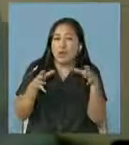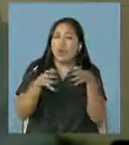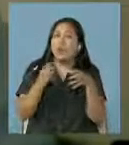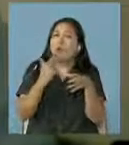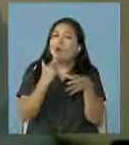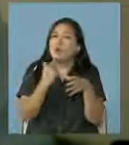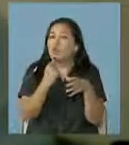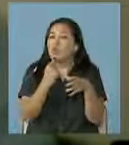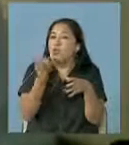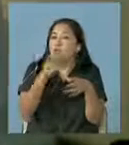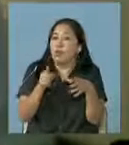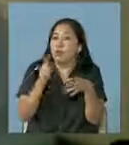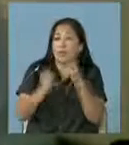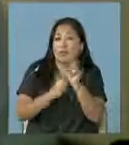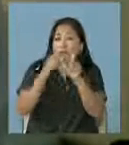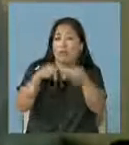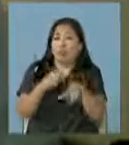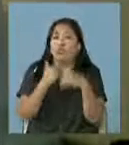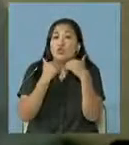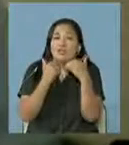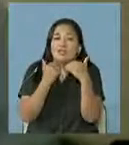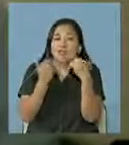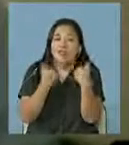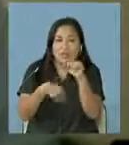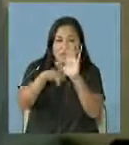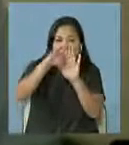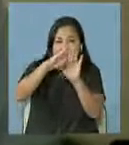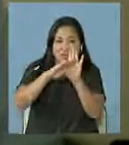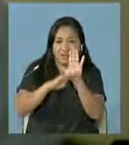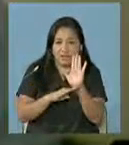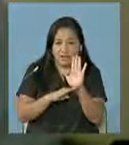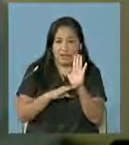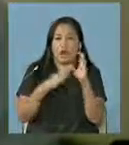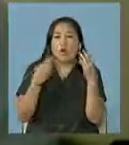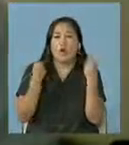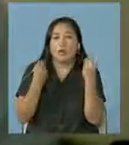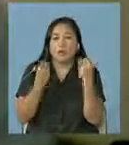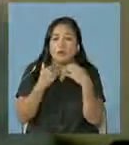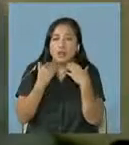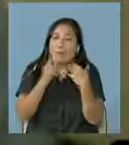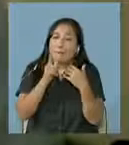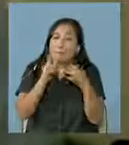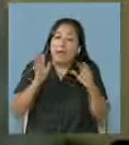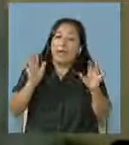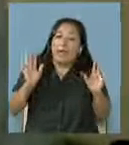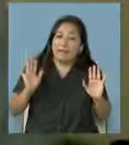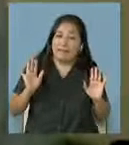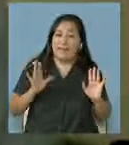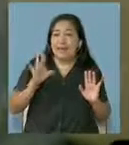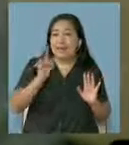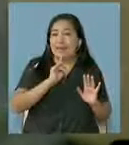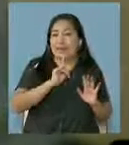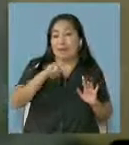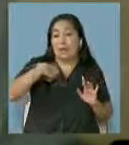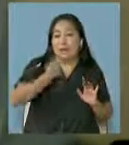que hay dudas hasta hoy mismo para para saber cuál va a ser eh la alineación inicial que para el equipo el técnico de ferro